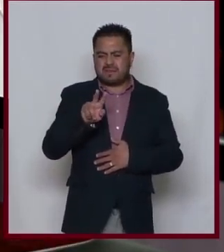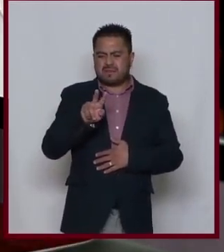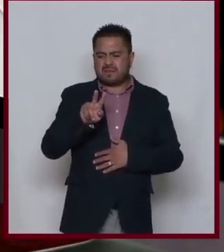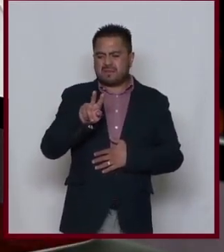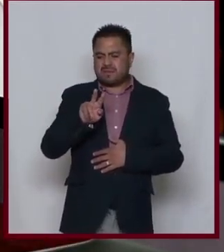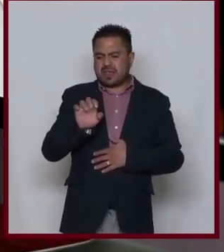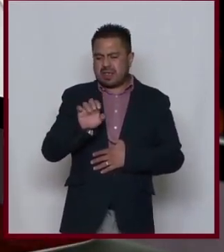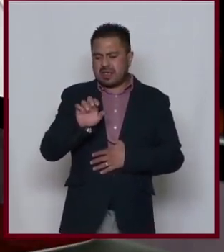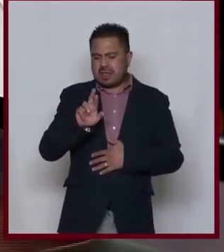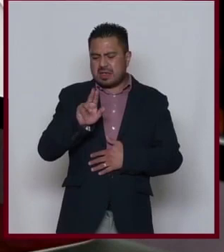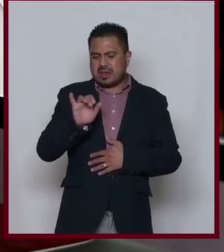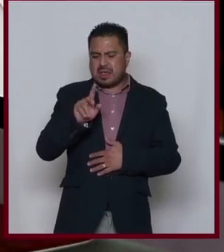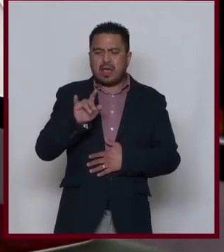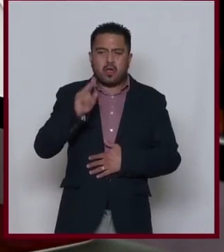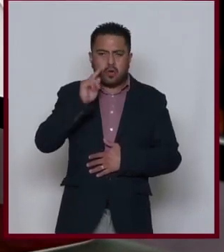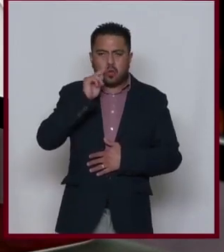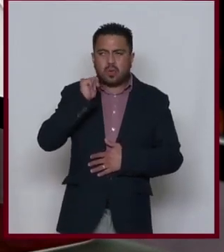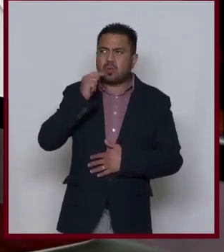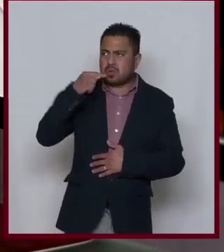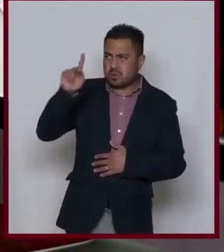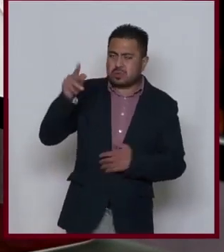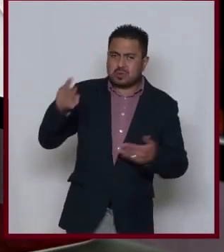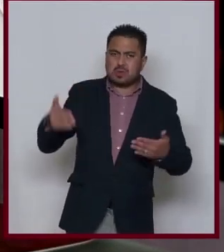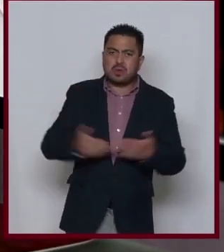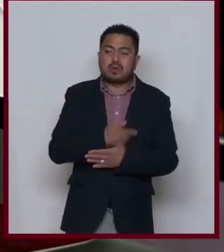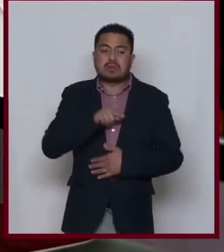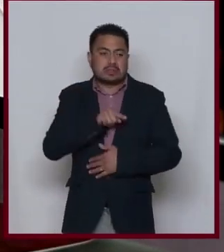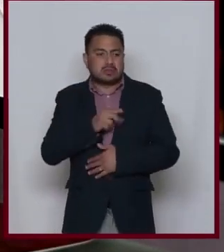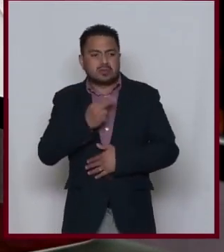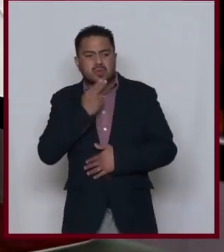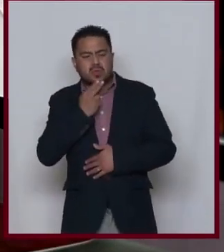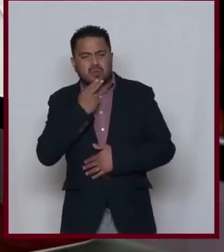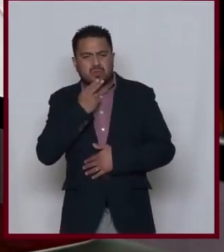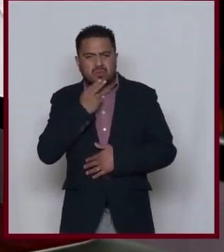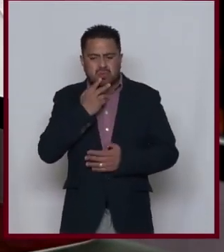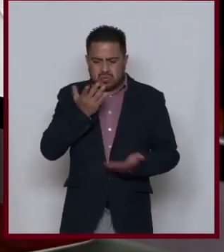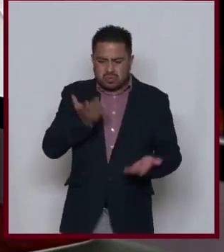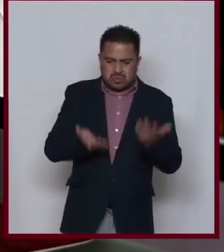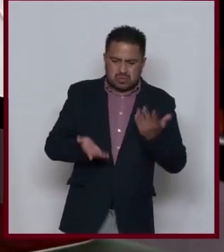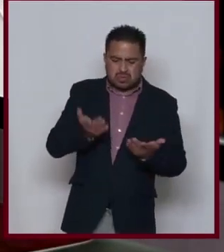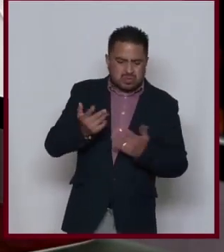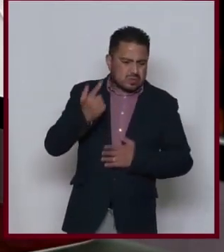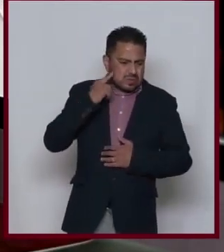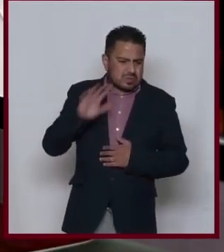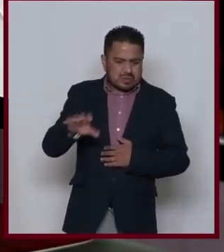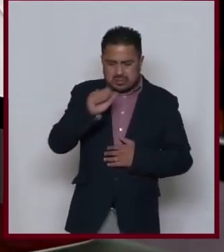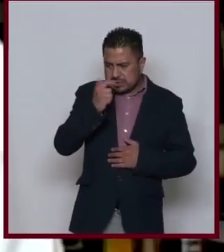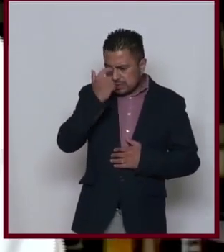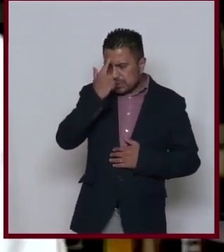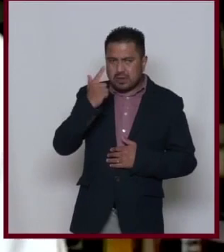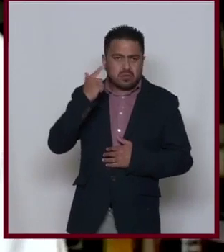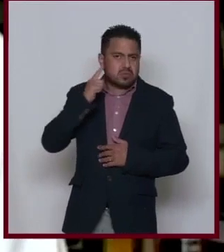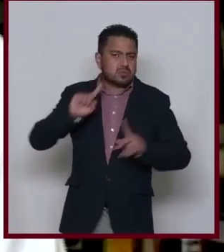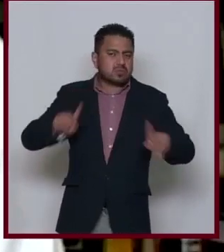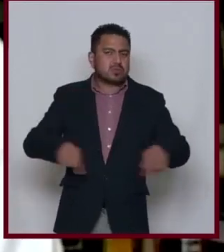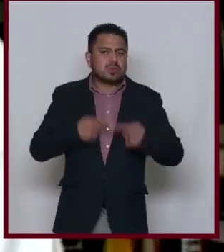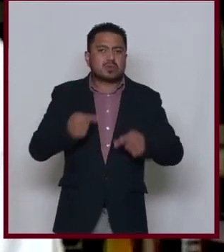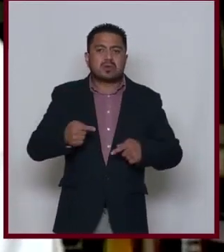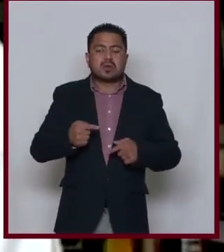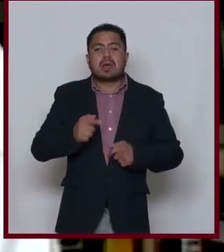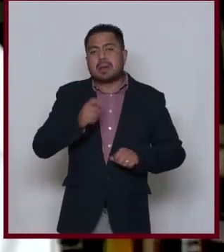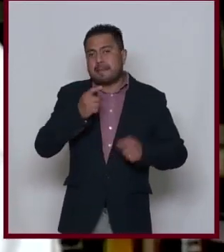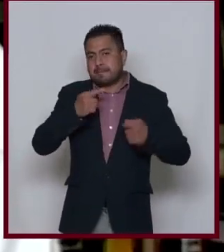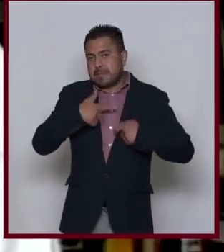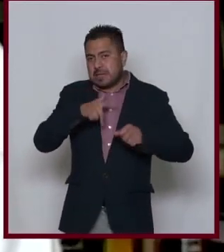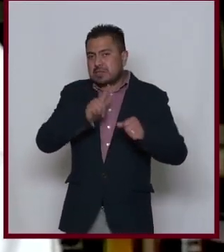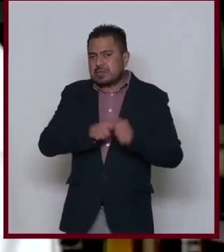un húngaro, que utilizó la proporción áurea, por ejemplo, para crear música. En lo